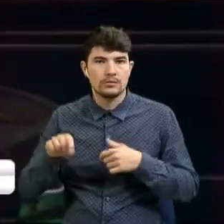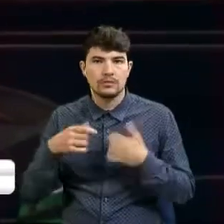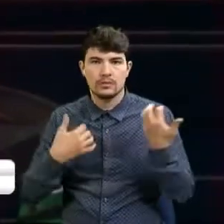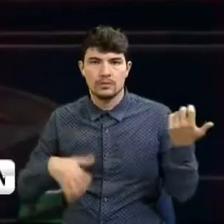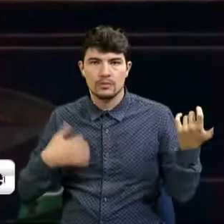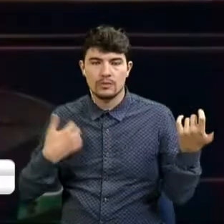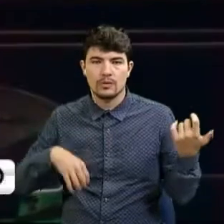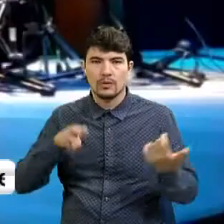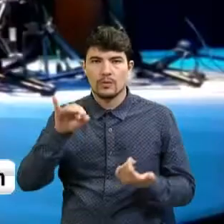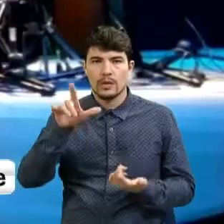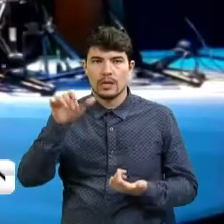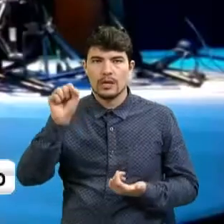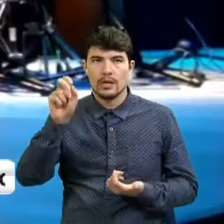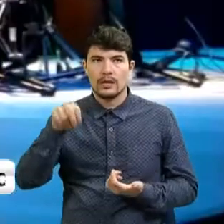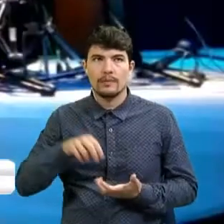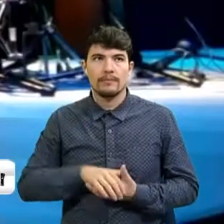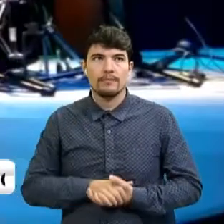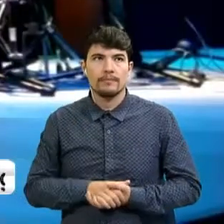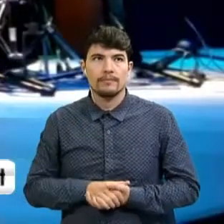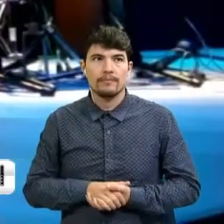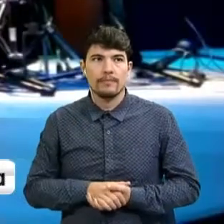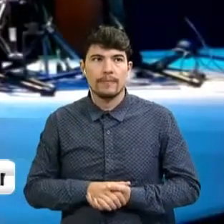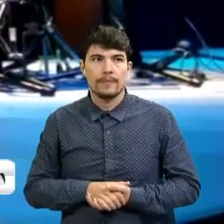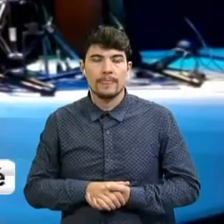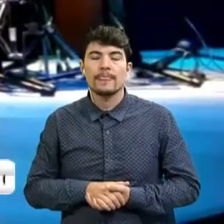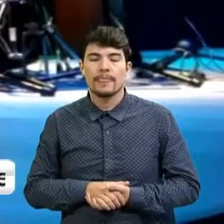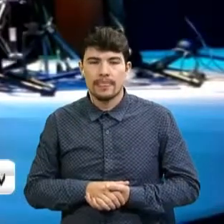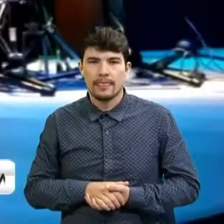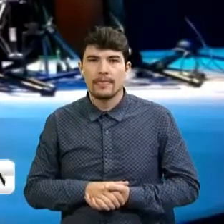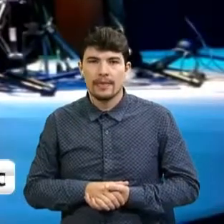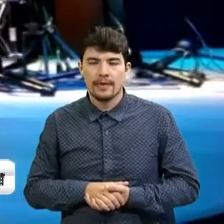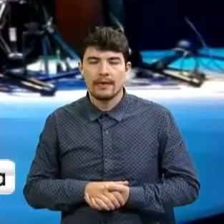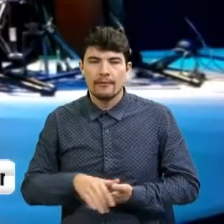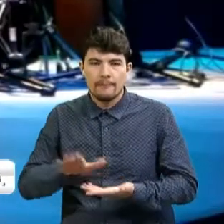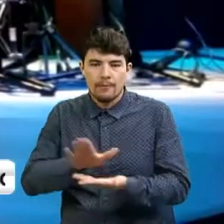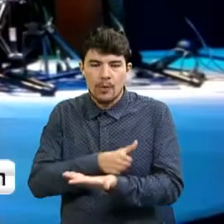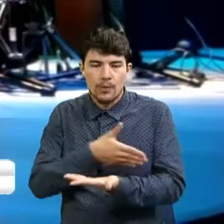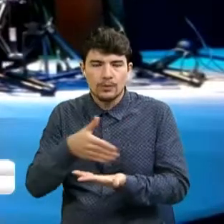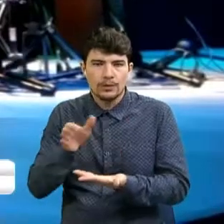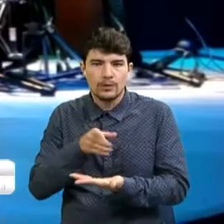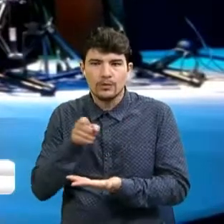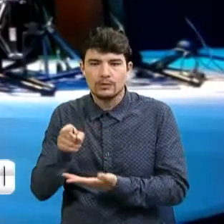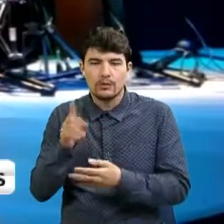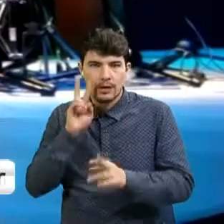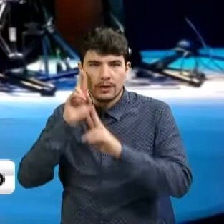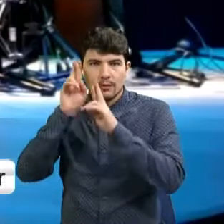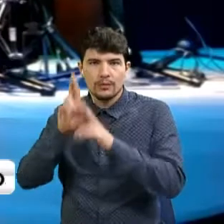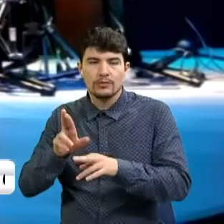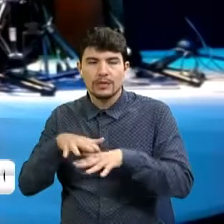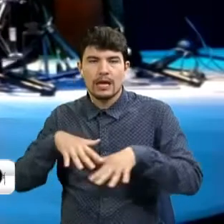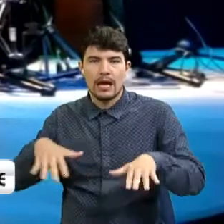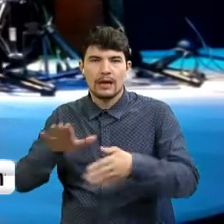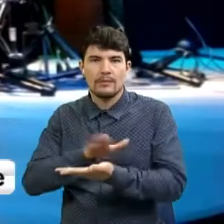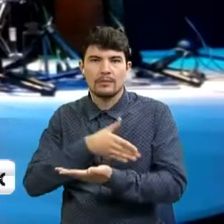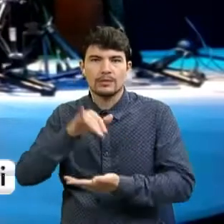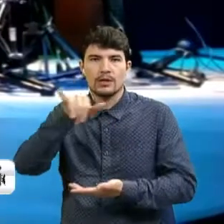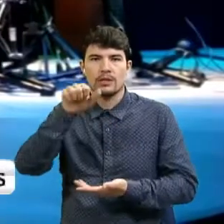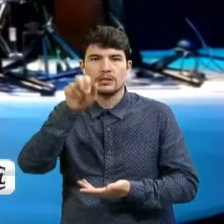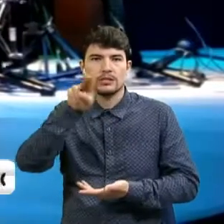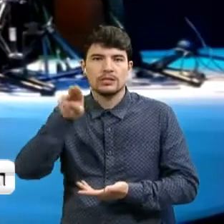guitarrista William Pérez. Un cuarteto de músicos reconocidos en la escena jazzista nacional y